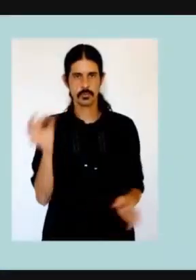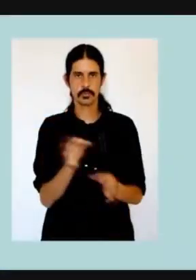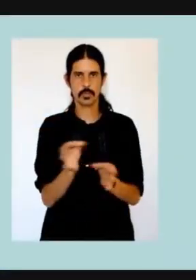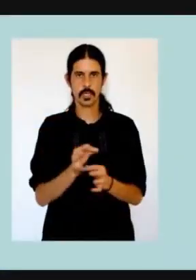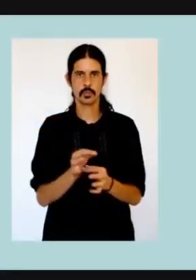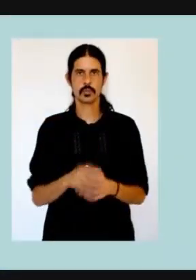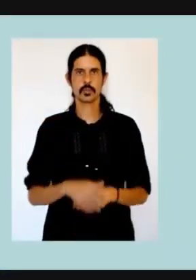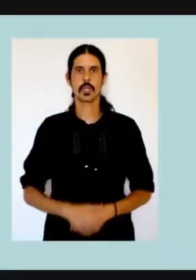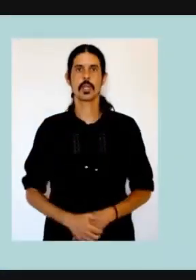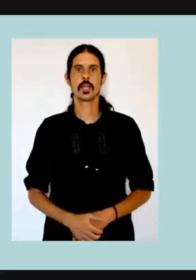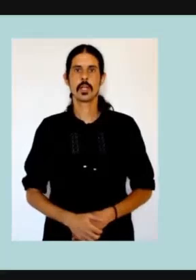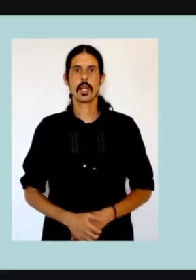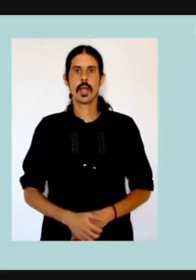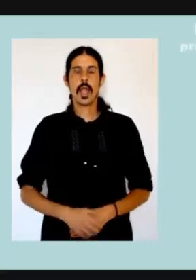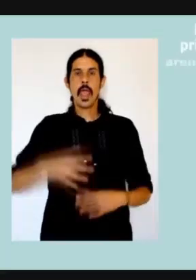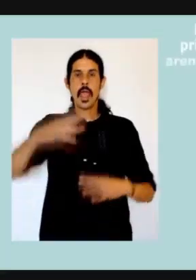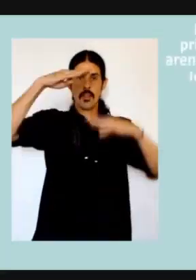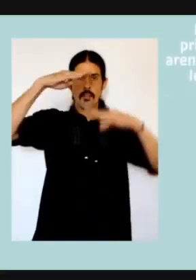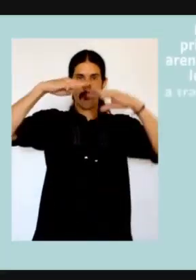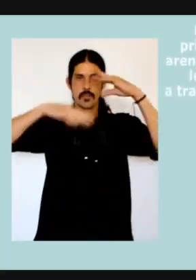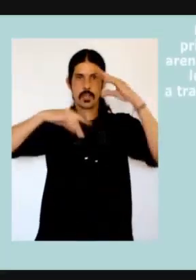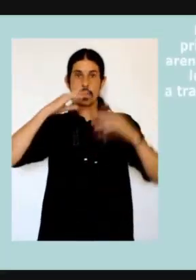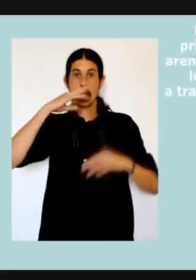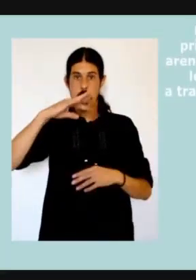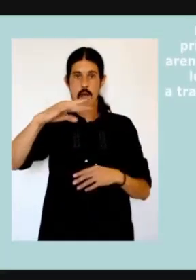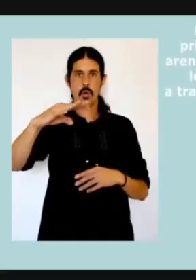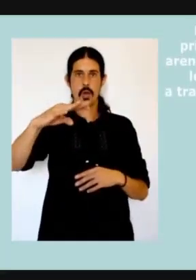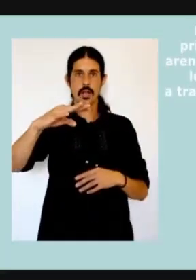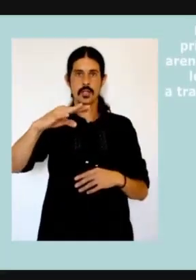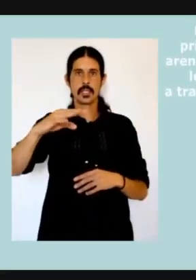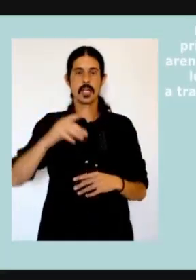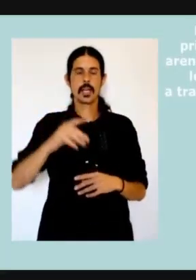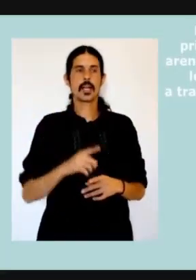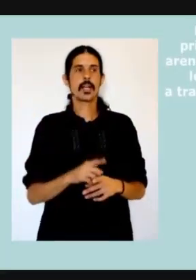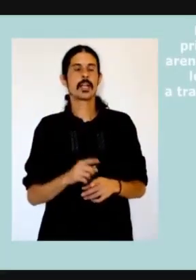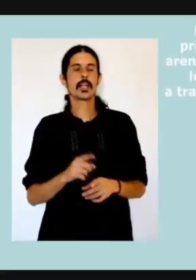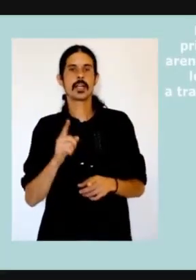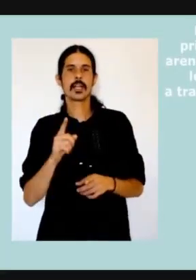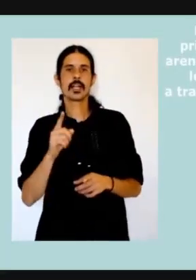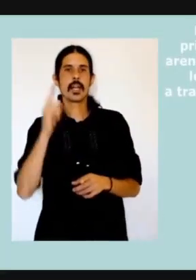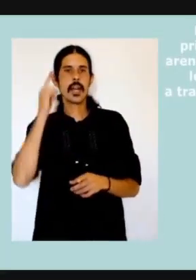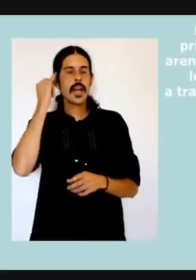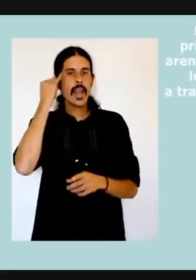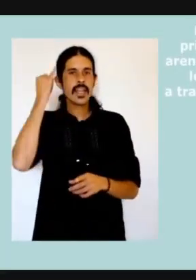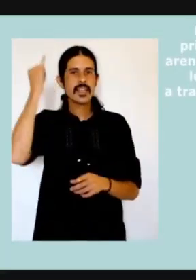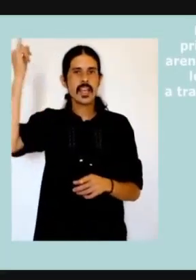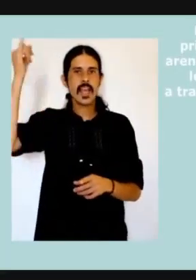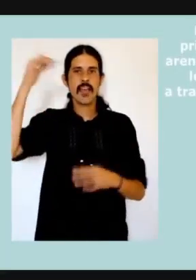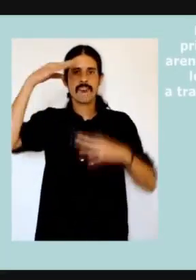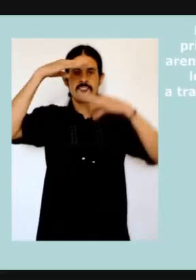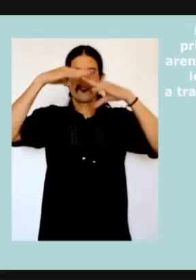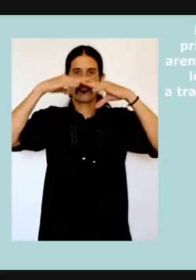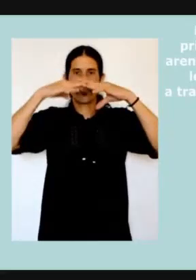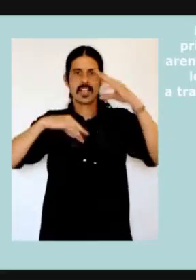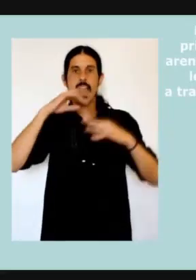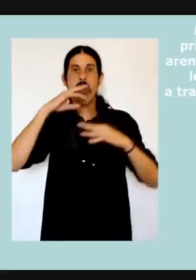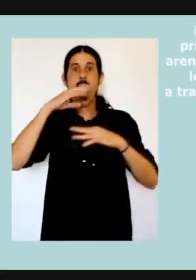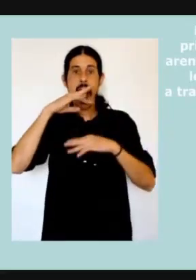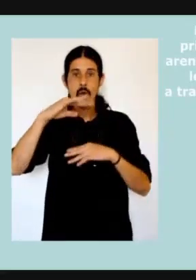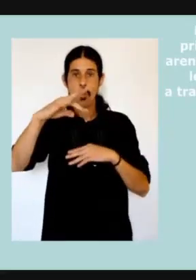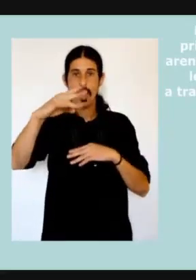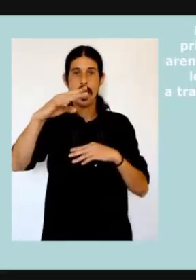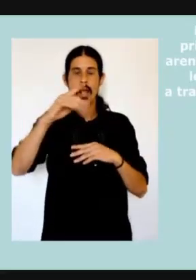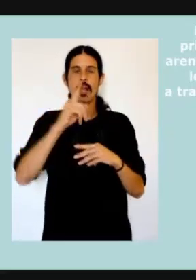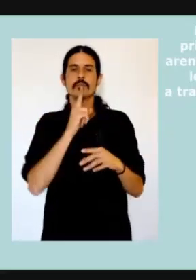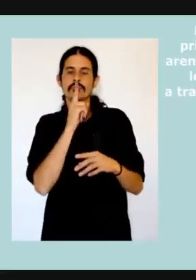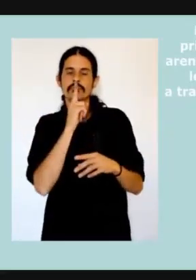Reseña científica. El filtro de agua se basa en el principio de la filtración lenta con arena. Este proceso consiste en